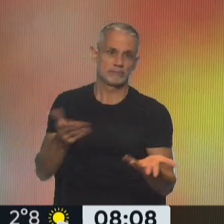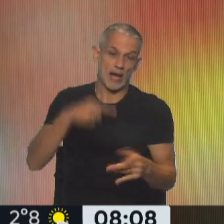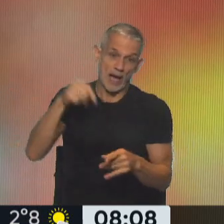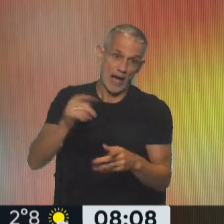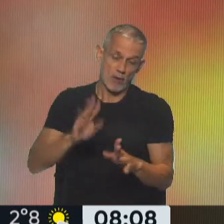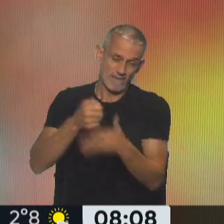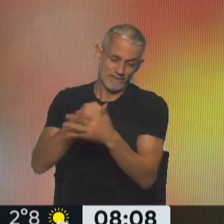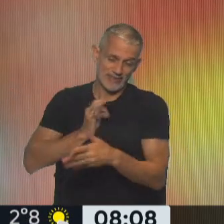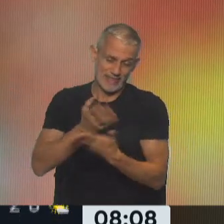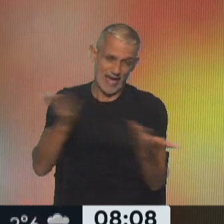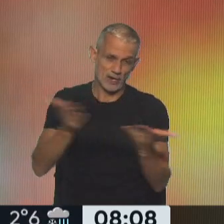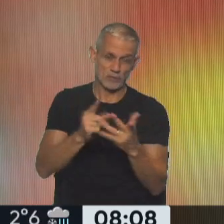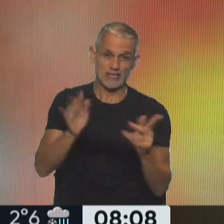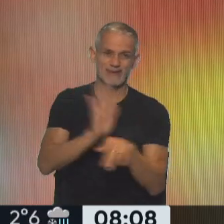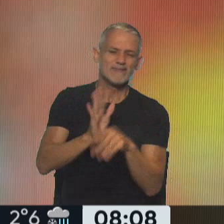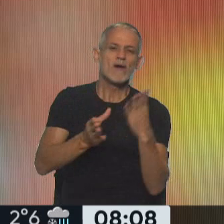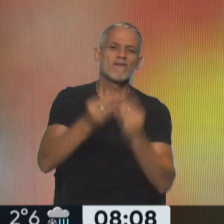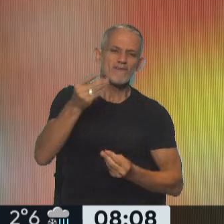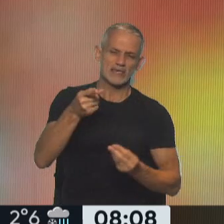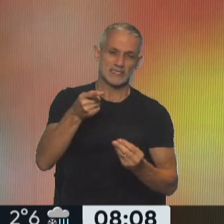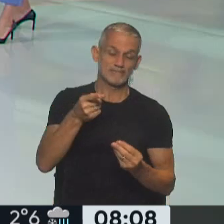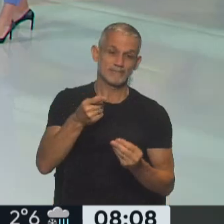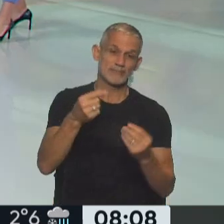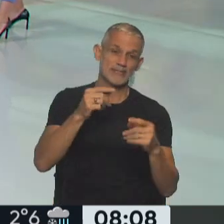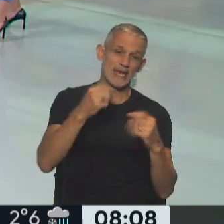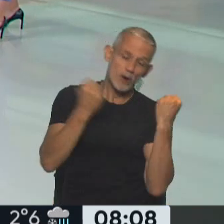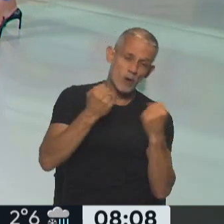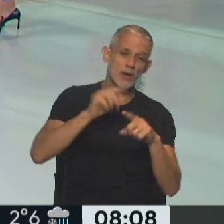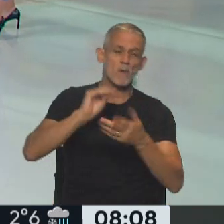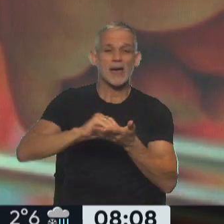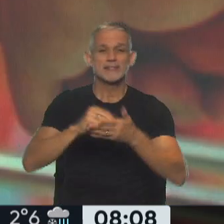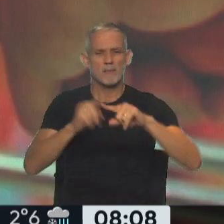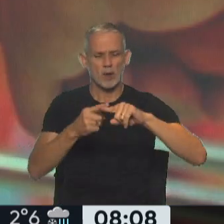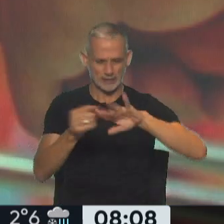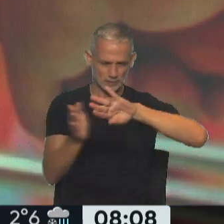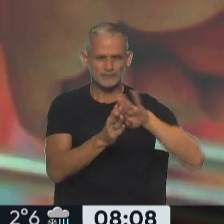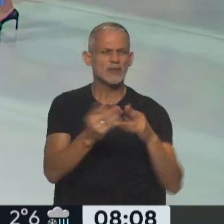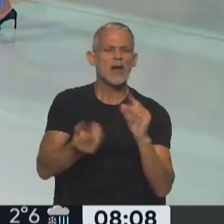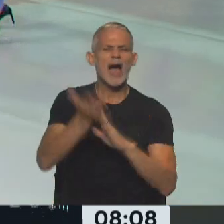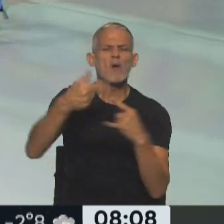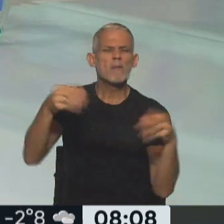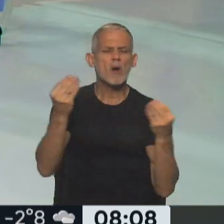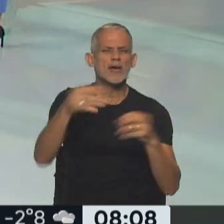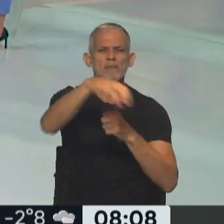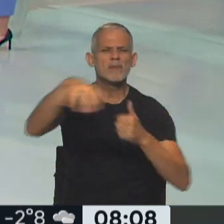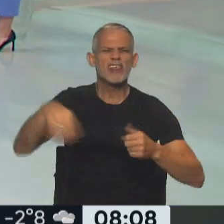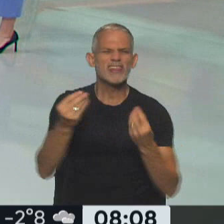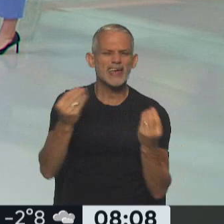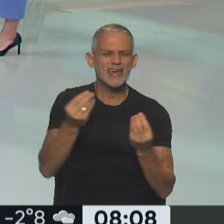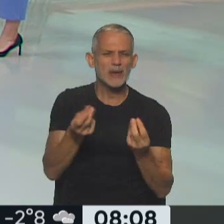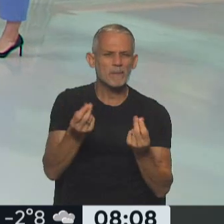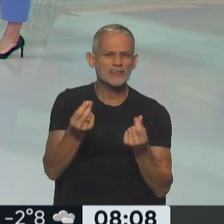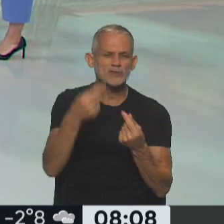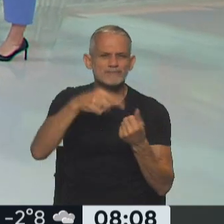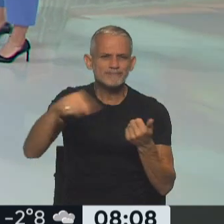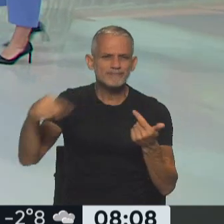siendo errores económicos, pero también políticos en ese sentido. Nasa, los rubros que repasar, determinan que la inflación sea del 6% en el